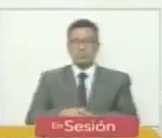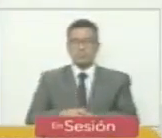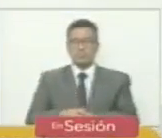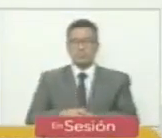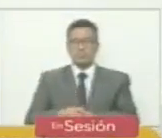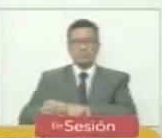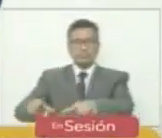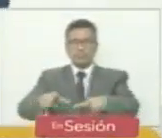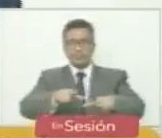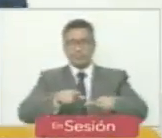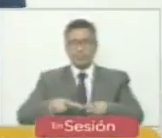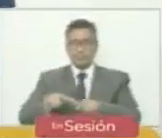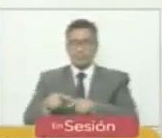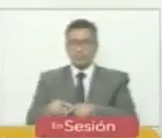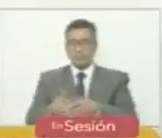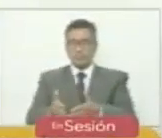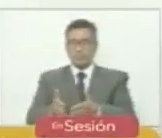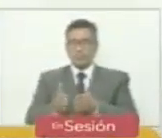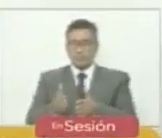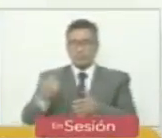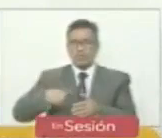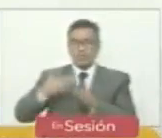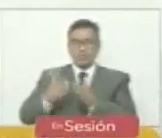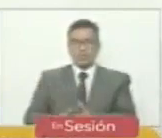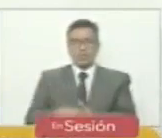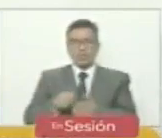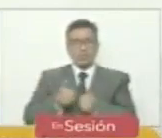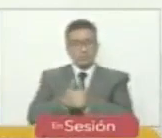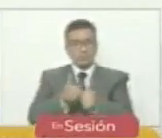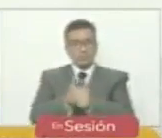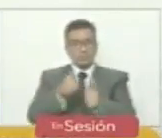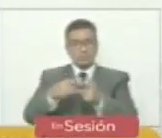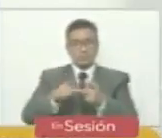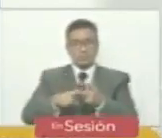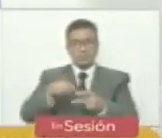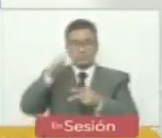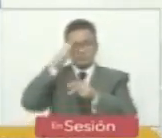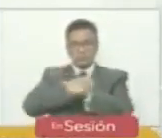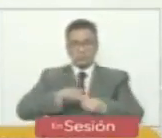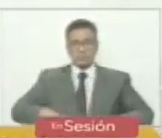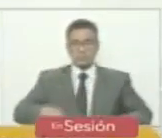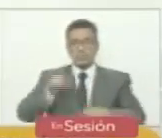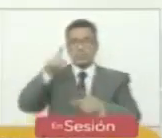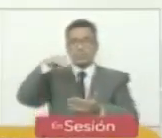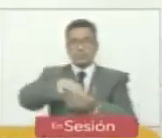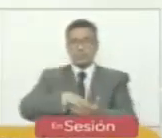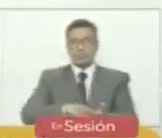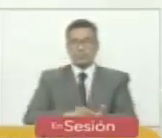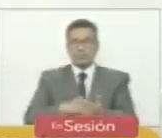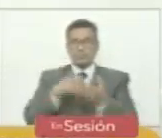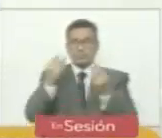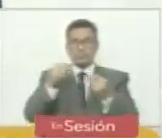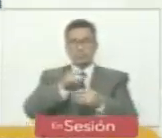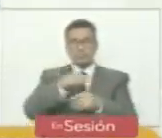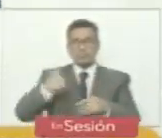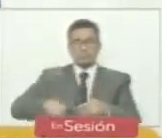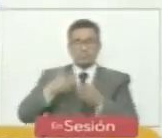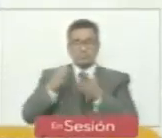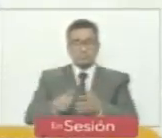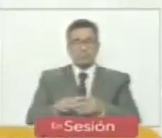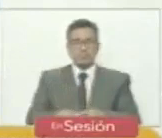Un territorio que acogió argentinos perseguidos por las dictaduras militares, por miles, miles de argentinas y